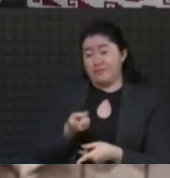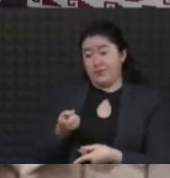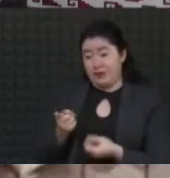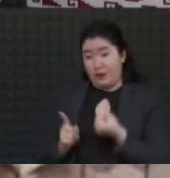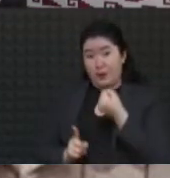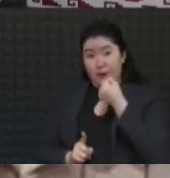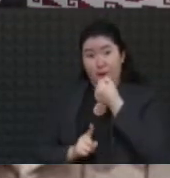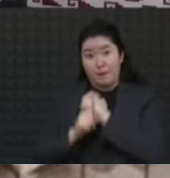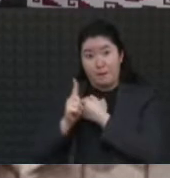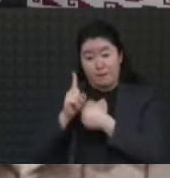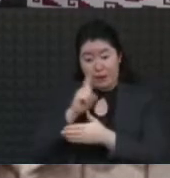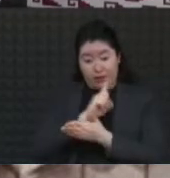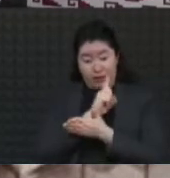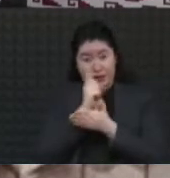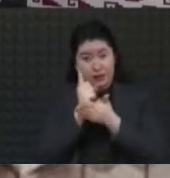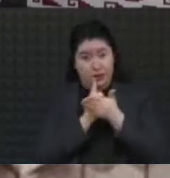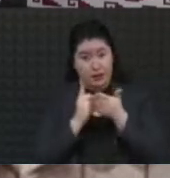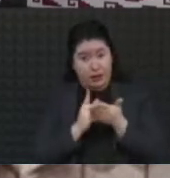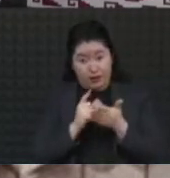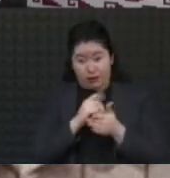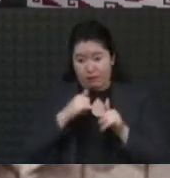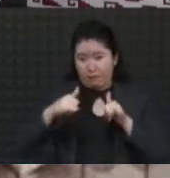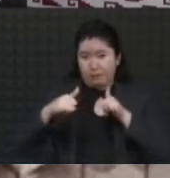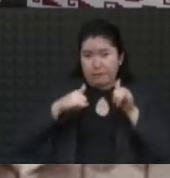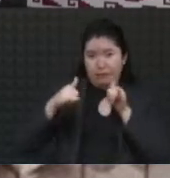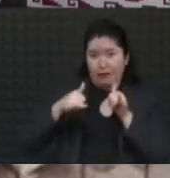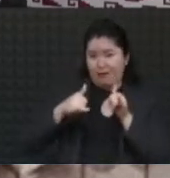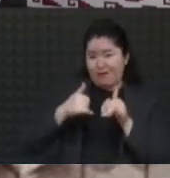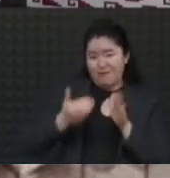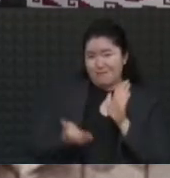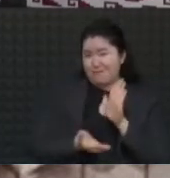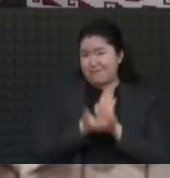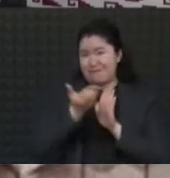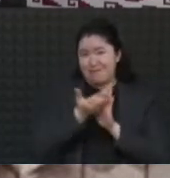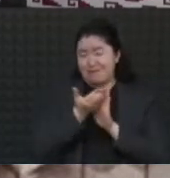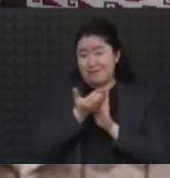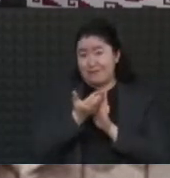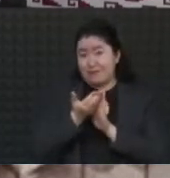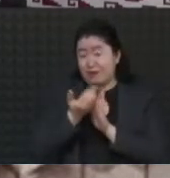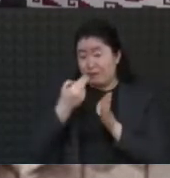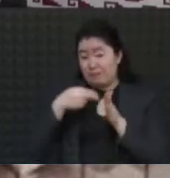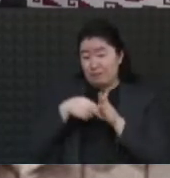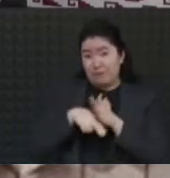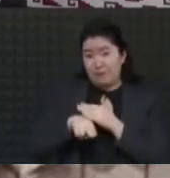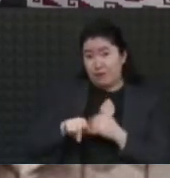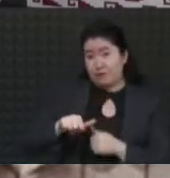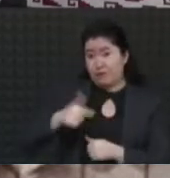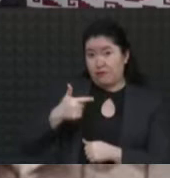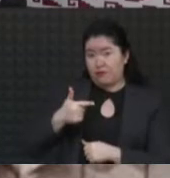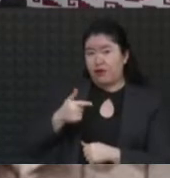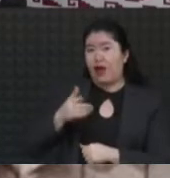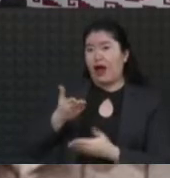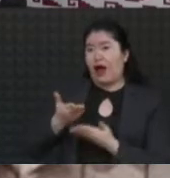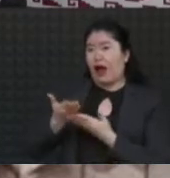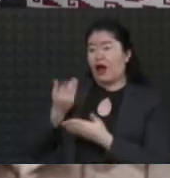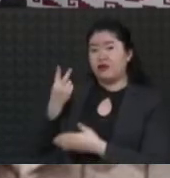desde el diseño y construcción de la línea 12 del metro, dice que desde el 2017 ya se había